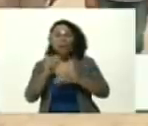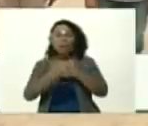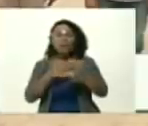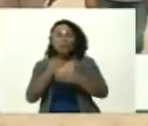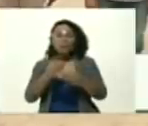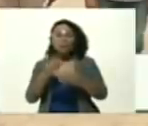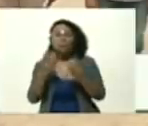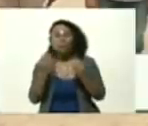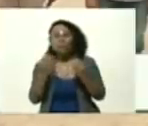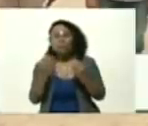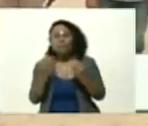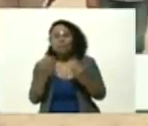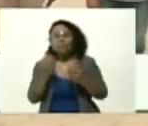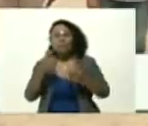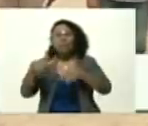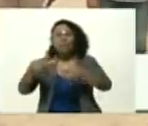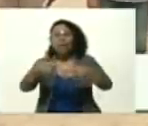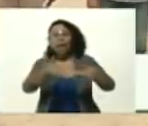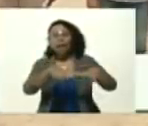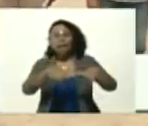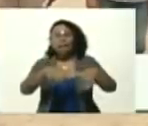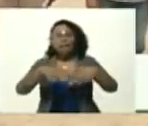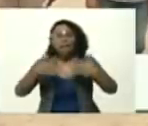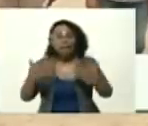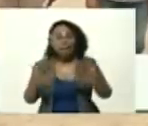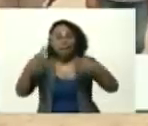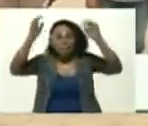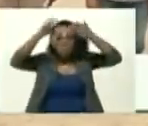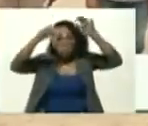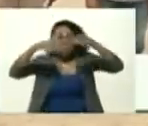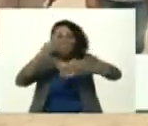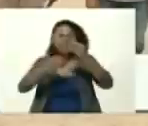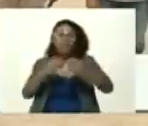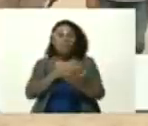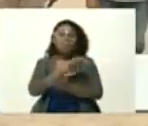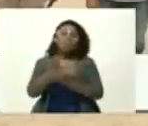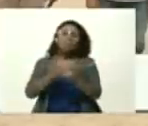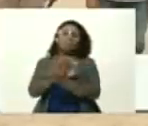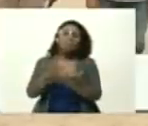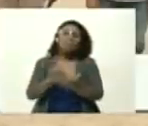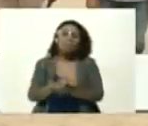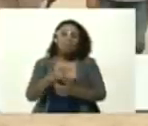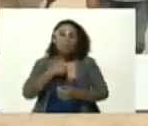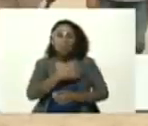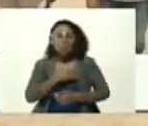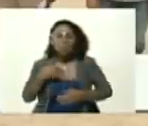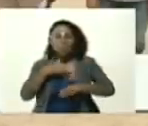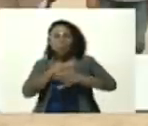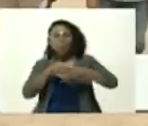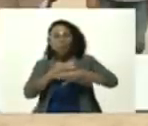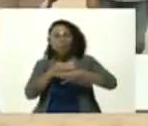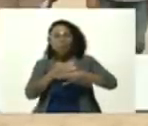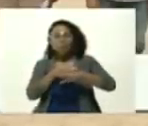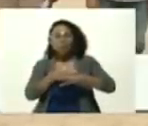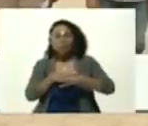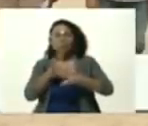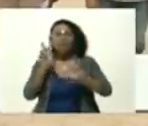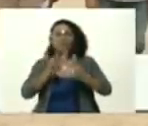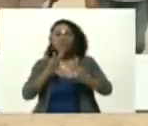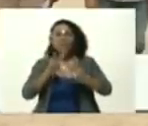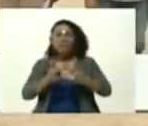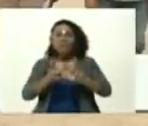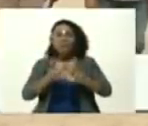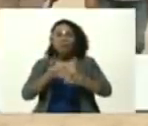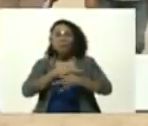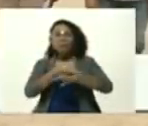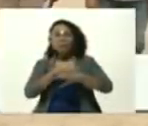la cantidad de lugares en los que las lluvias causaron estragos. Yo quisiera que el ministro Ildemaro Villarroel, ministro del